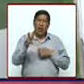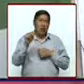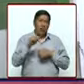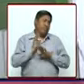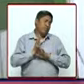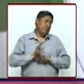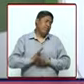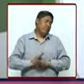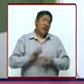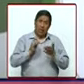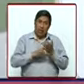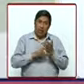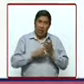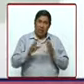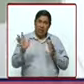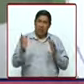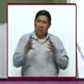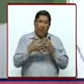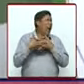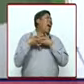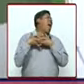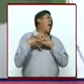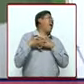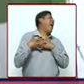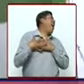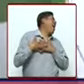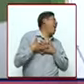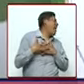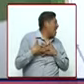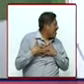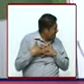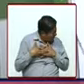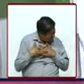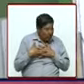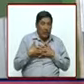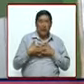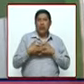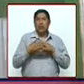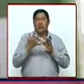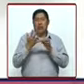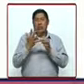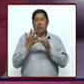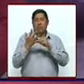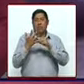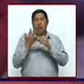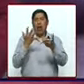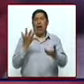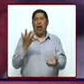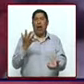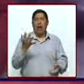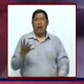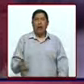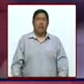y en esa ocurrió el accidente. La niña estaba, creo que jugando aquí, y se cortó el dedo.